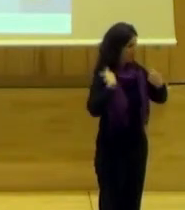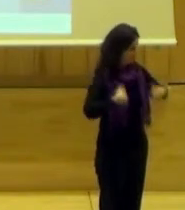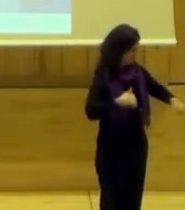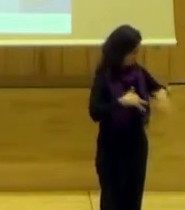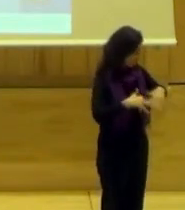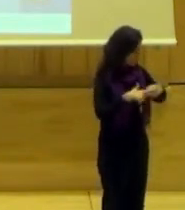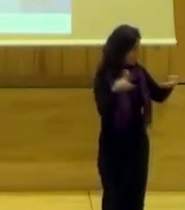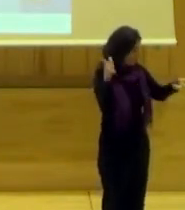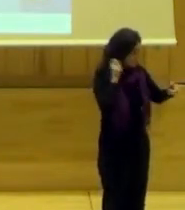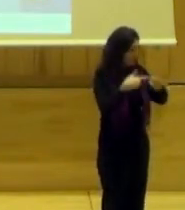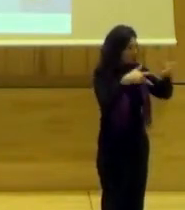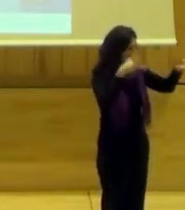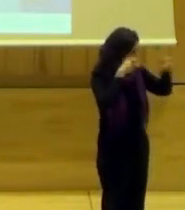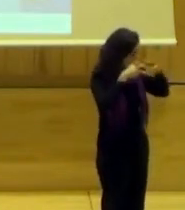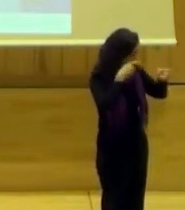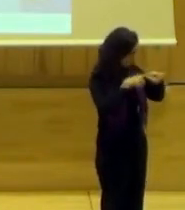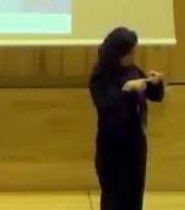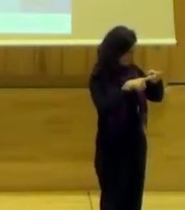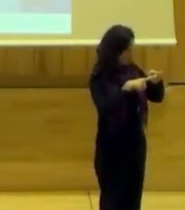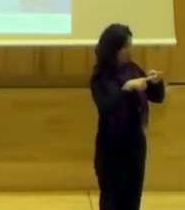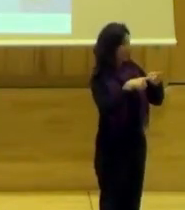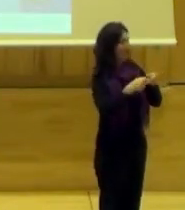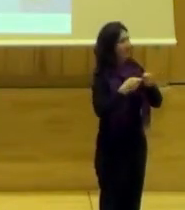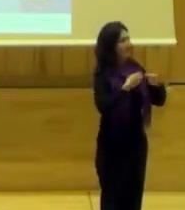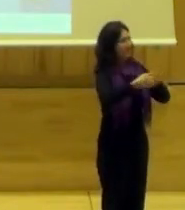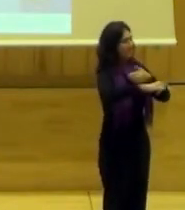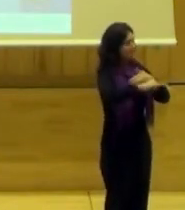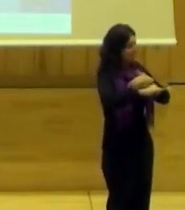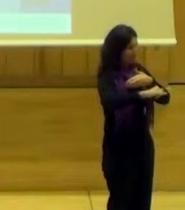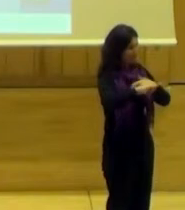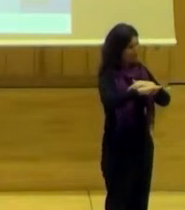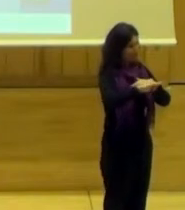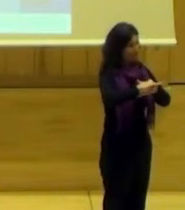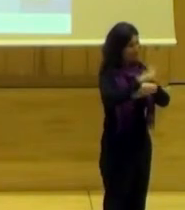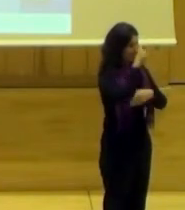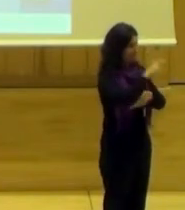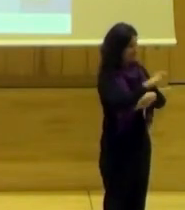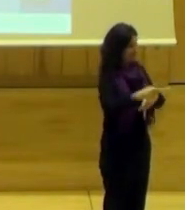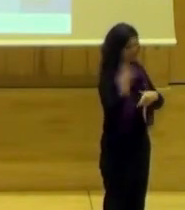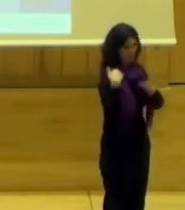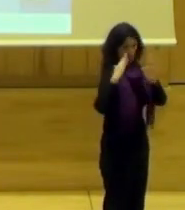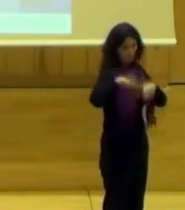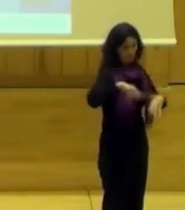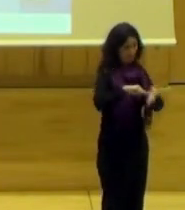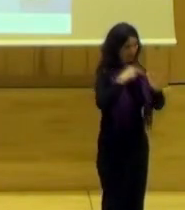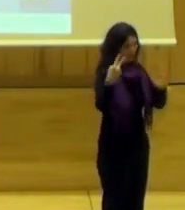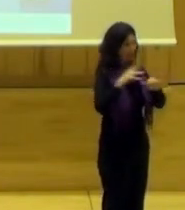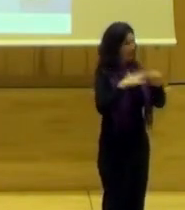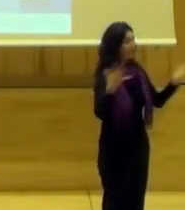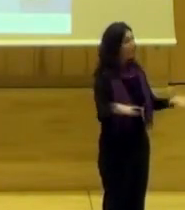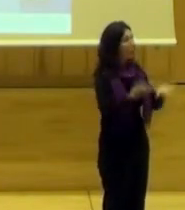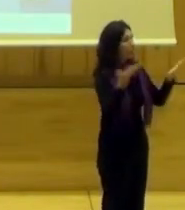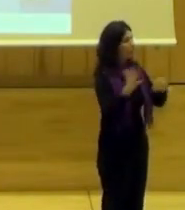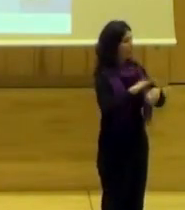motrices, acústicas, visuales y tal, que era el acercamiento a esas personas de lo que eran las últimas técnicas en promoción